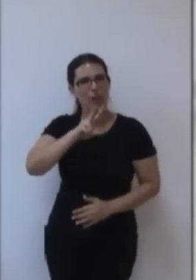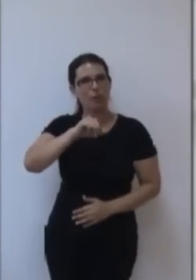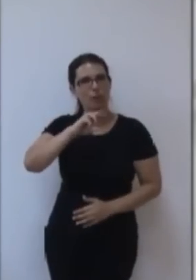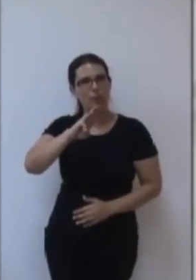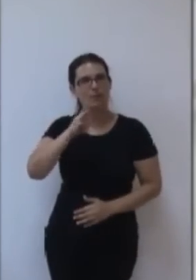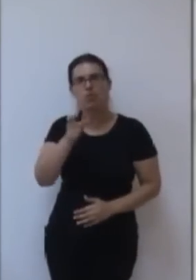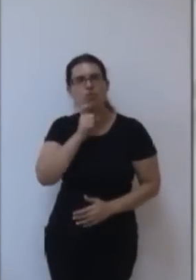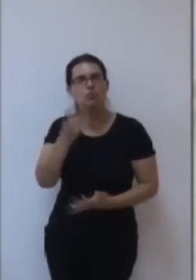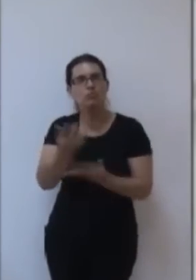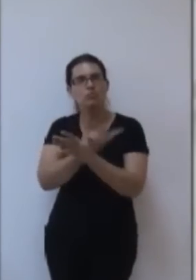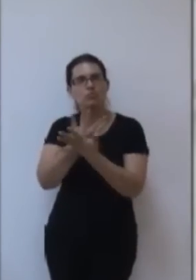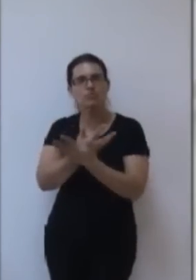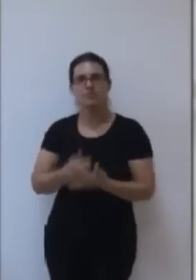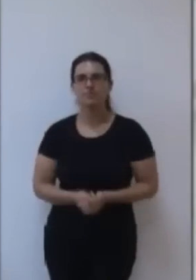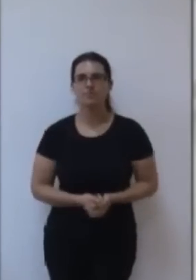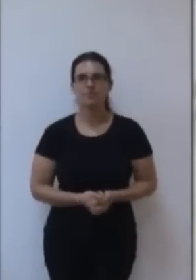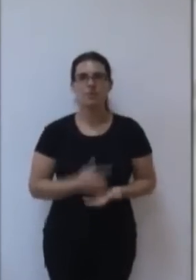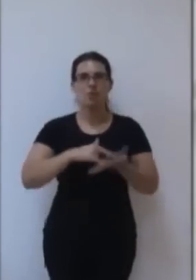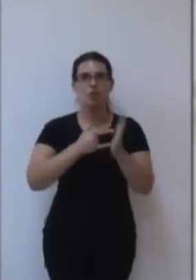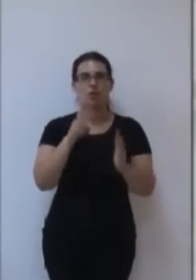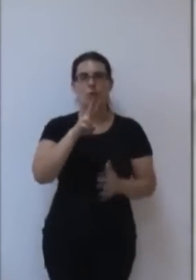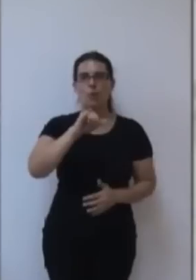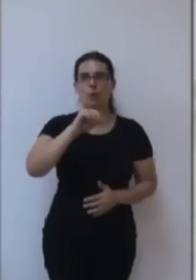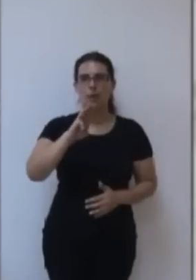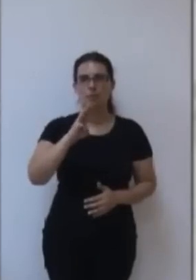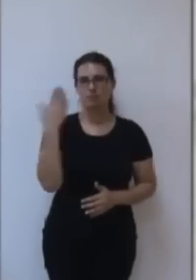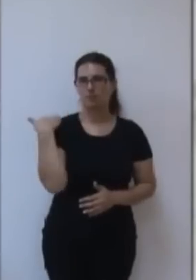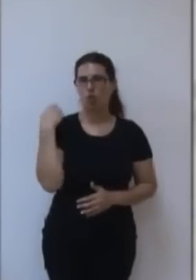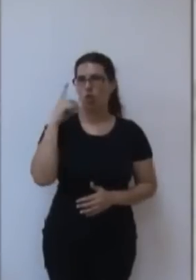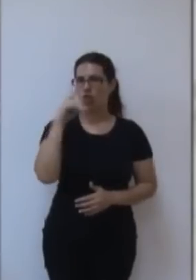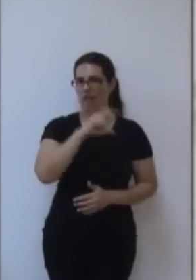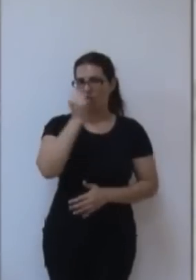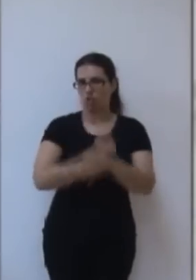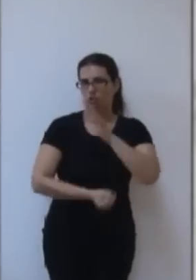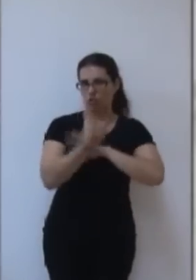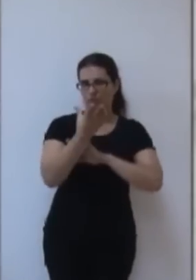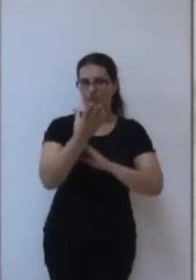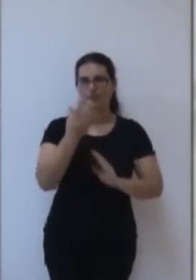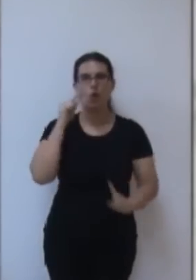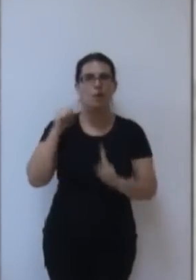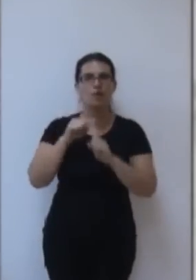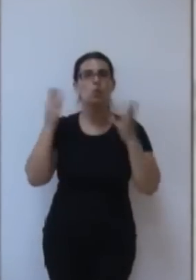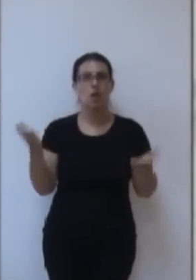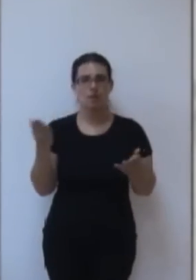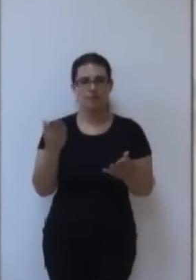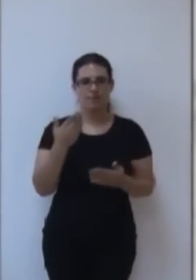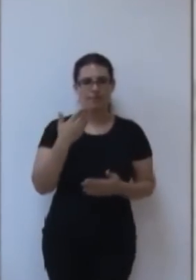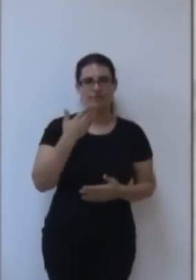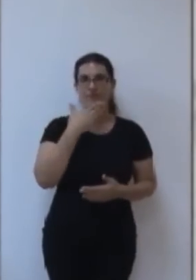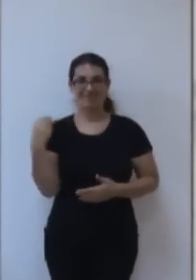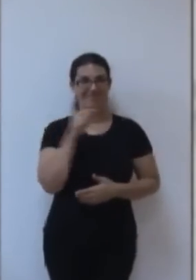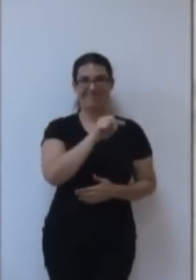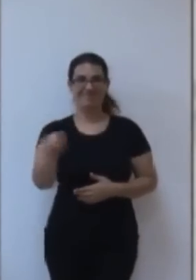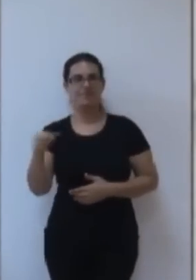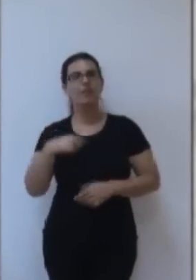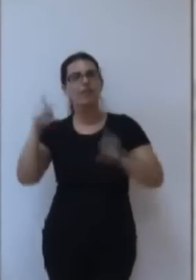el proyecto es? Bueno, el proyecto BIT nació hace 12 años con el objetivo de enseñarles a los chicos el uso de